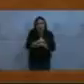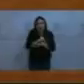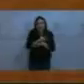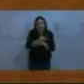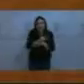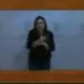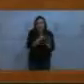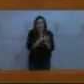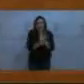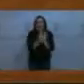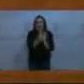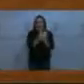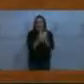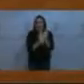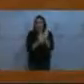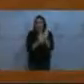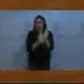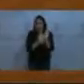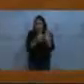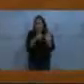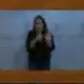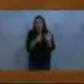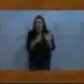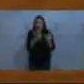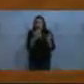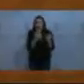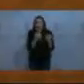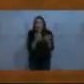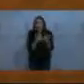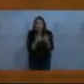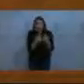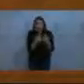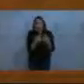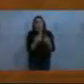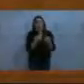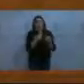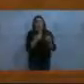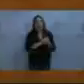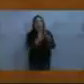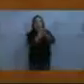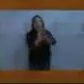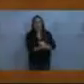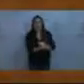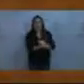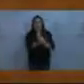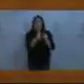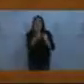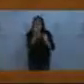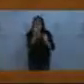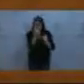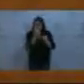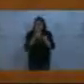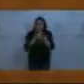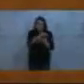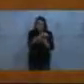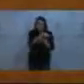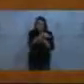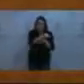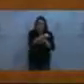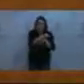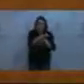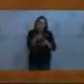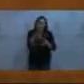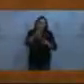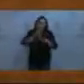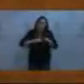vista de unos datos que nos dicen que ahí hay una deficiencia, tratar de darles la vuelta, invirtiendo con dinero, más, menos